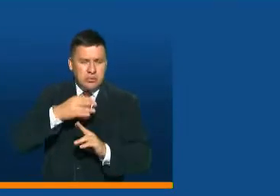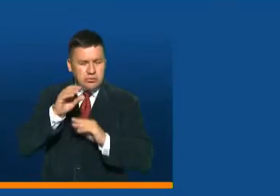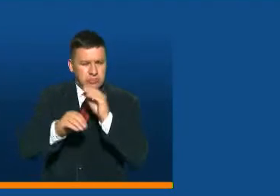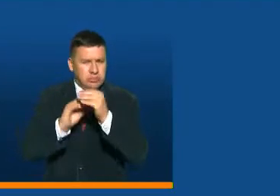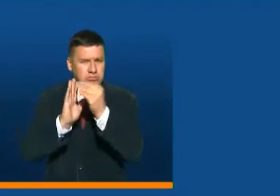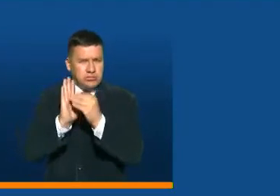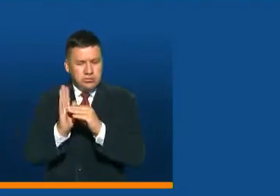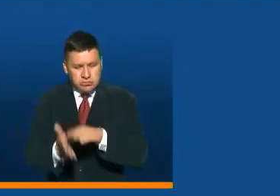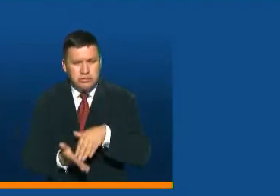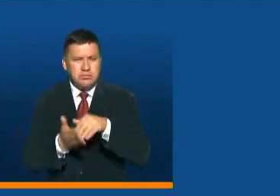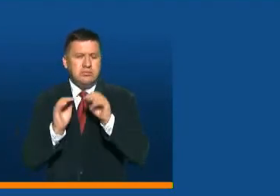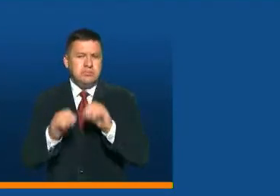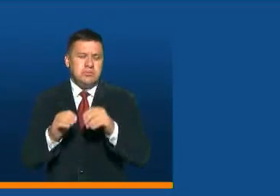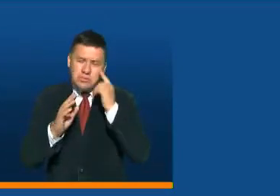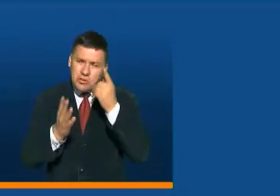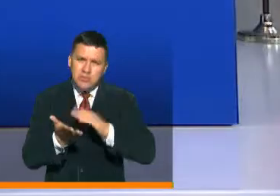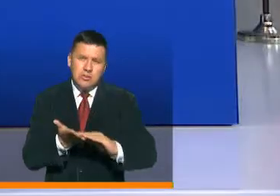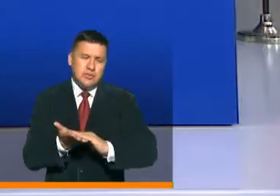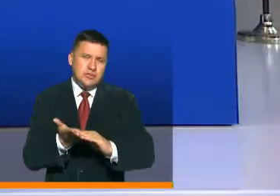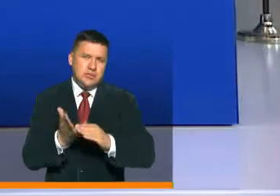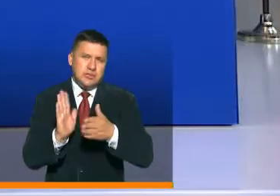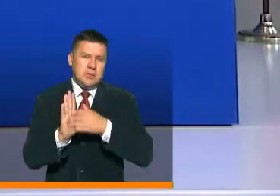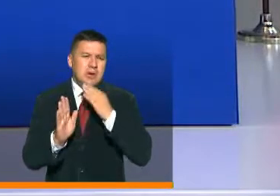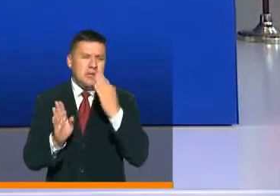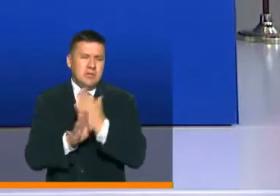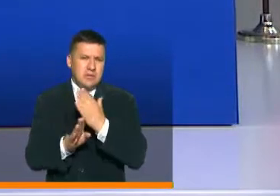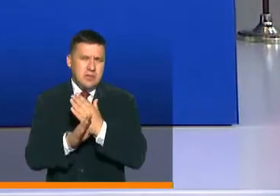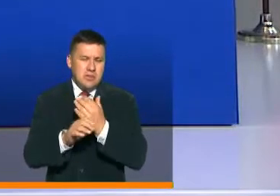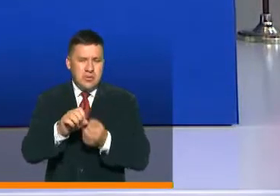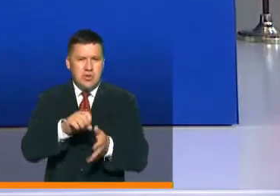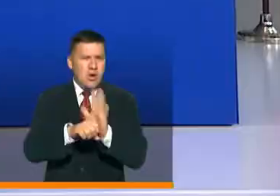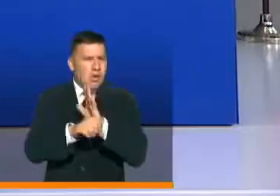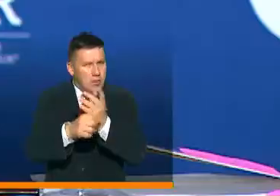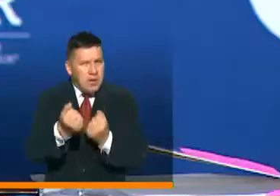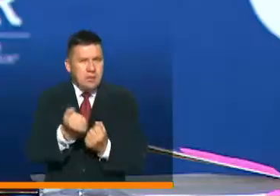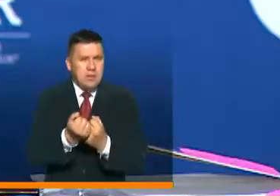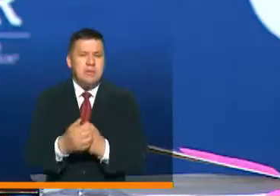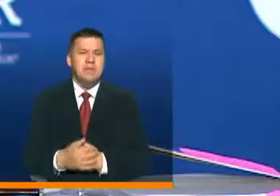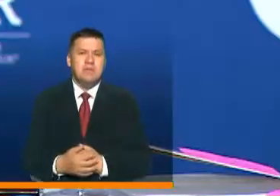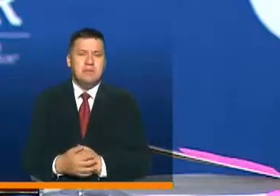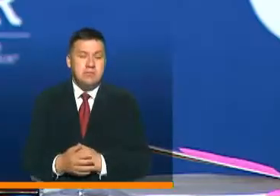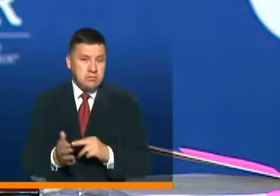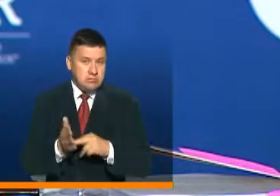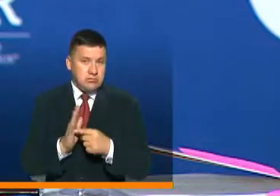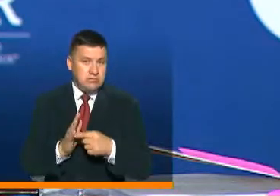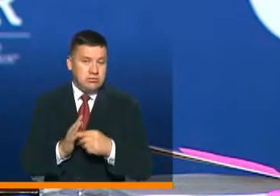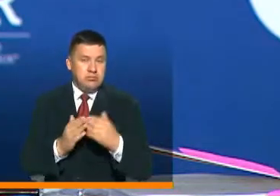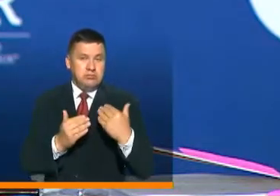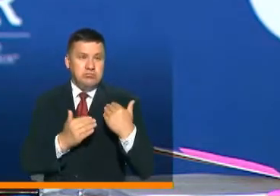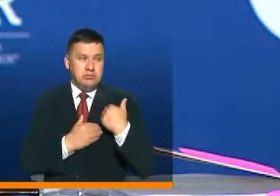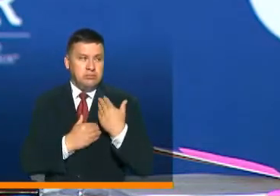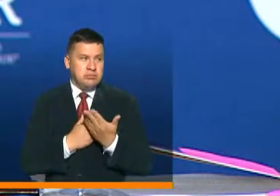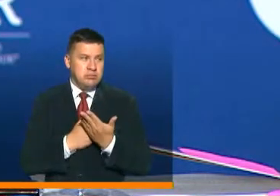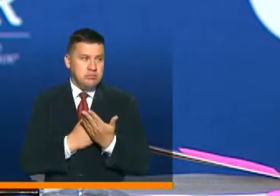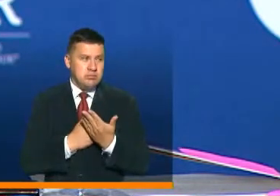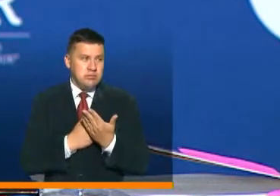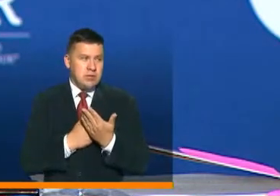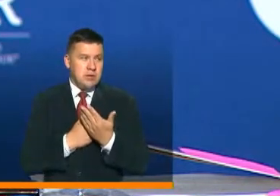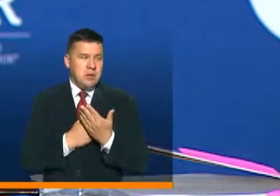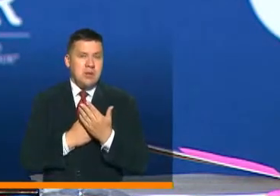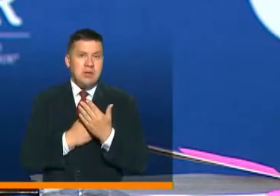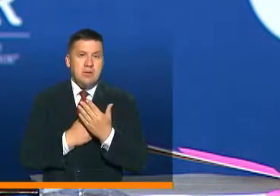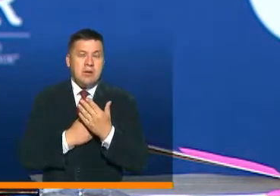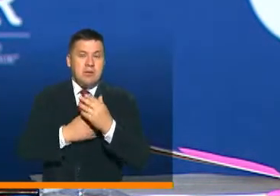agenda robusta que permita dar solución a la problemática del COVID-19. Y eso implica que los organismos